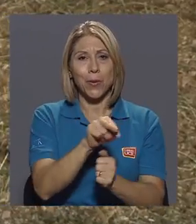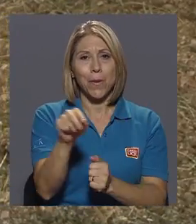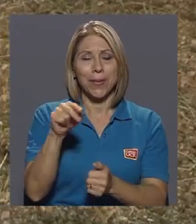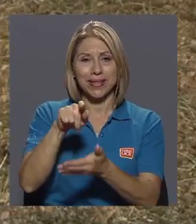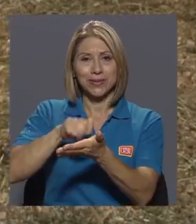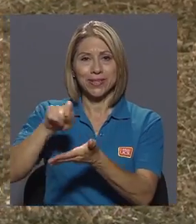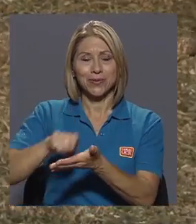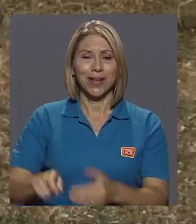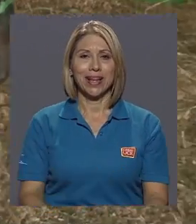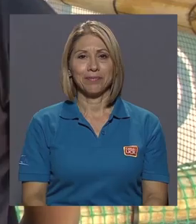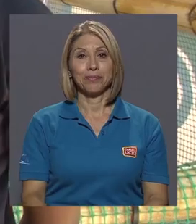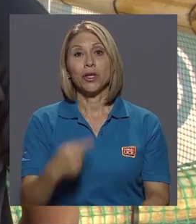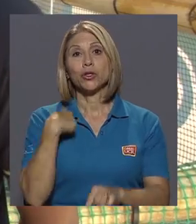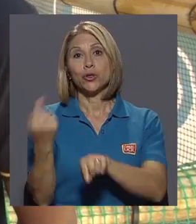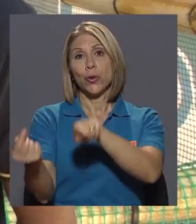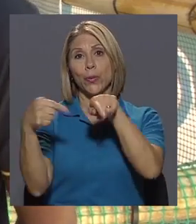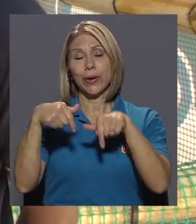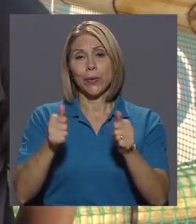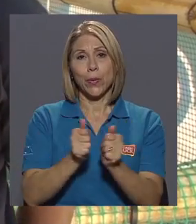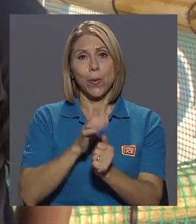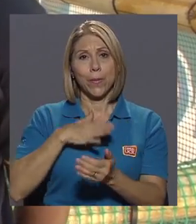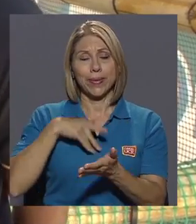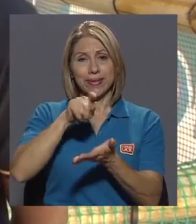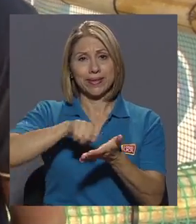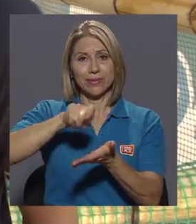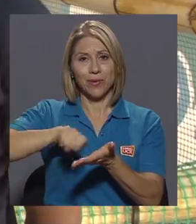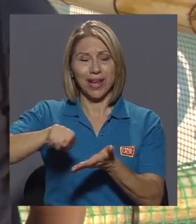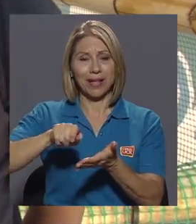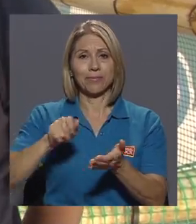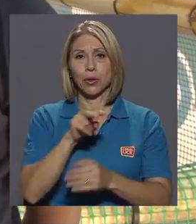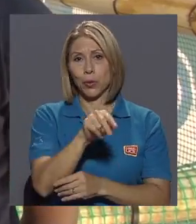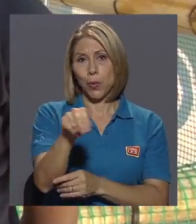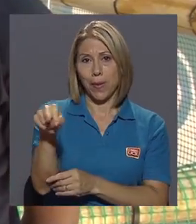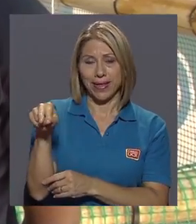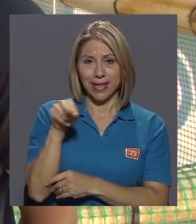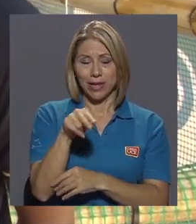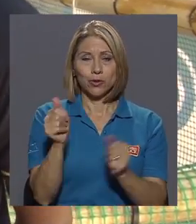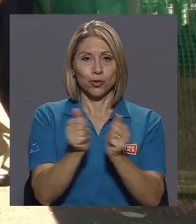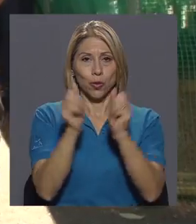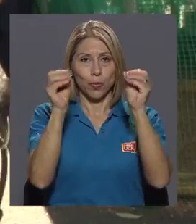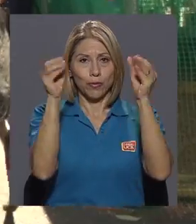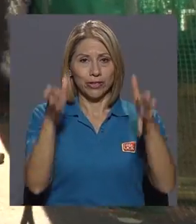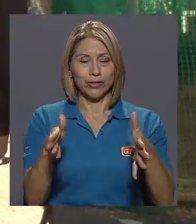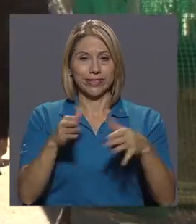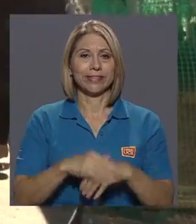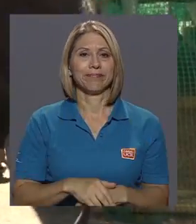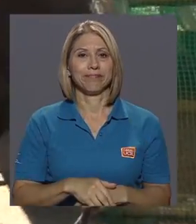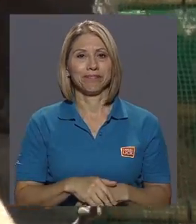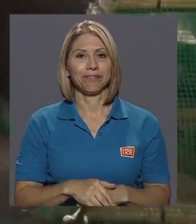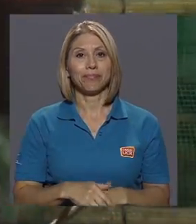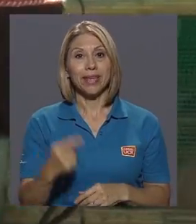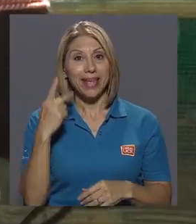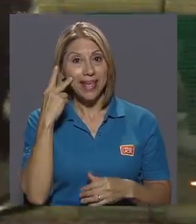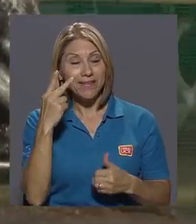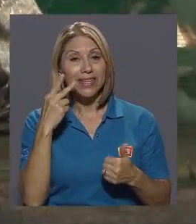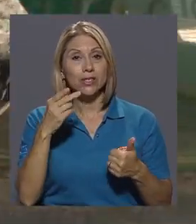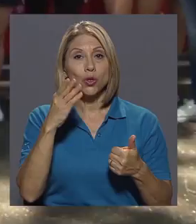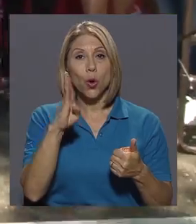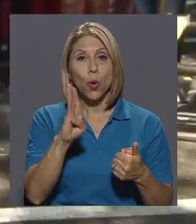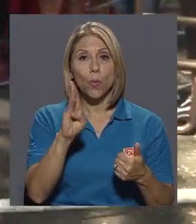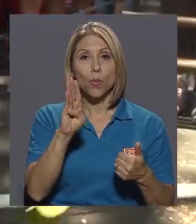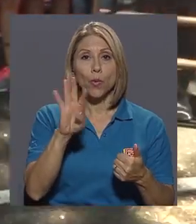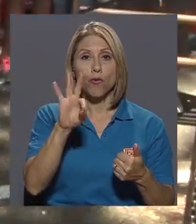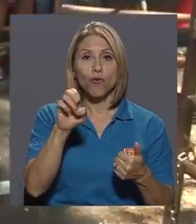de escuela. Vengo con mi escuela, con mis compañeros y las profesoras. He visto un búfalo,